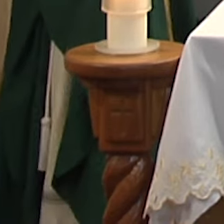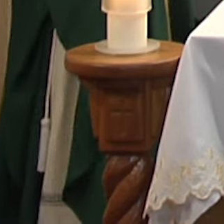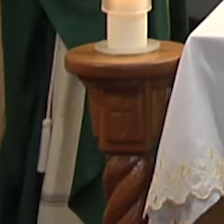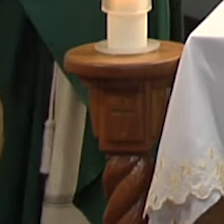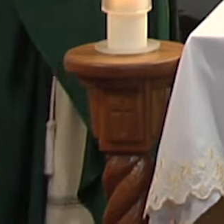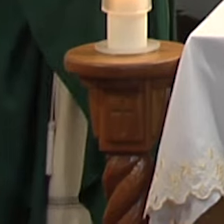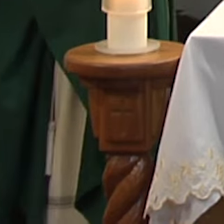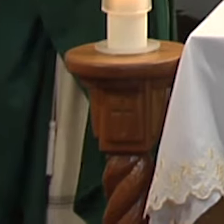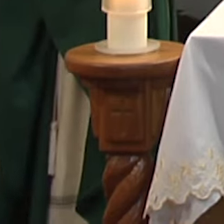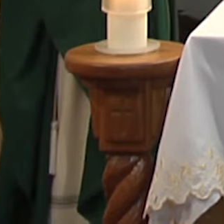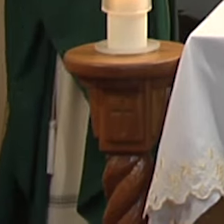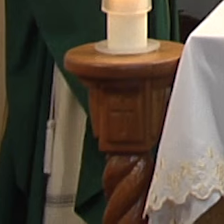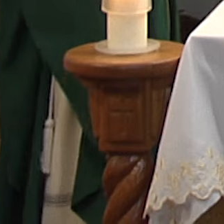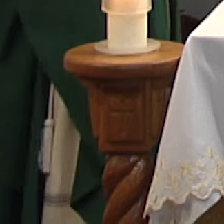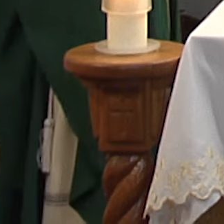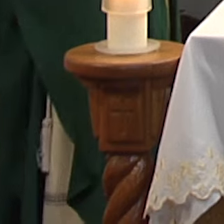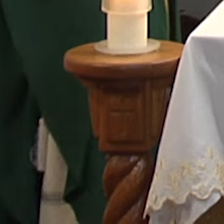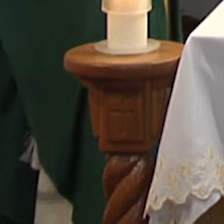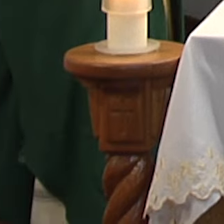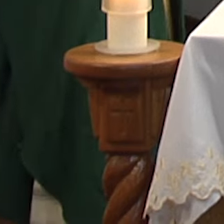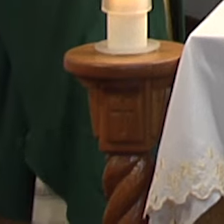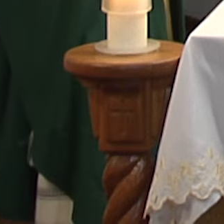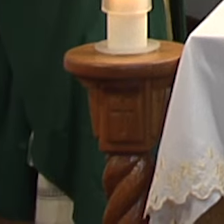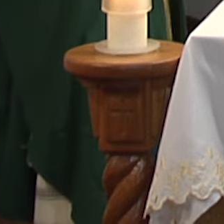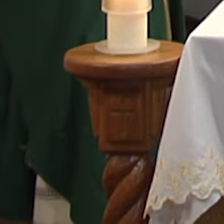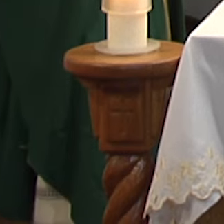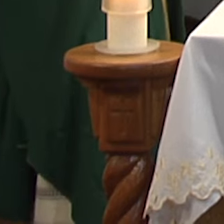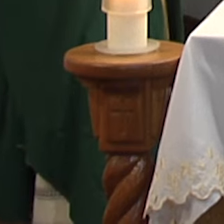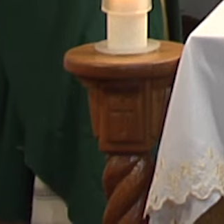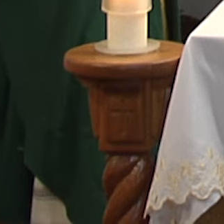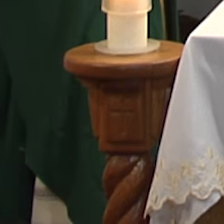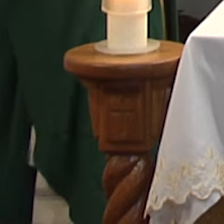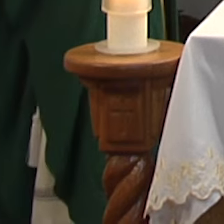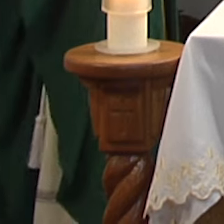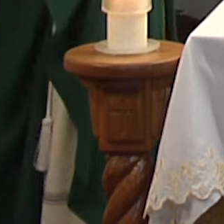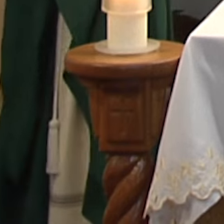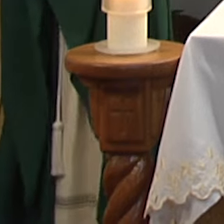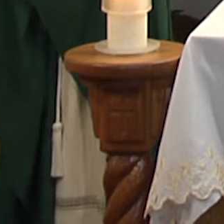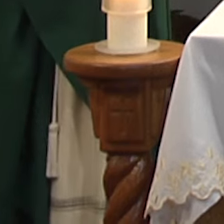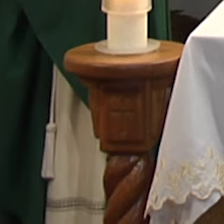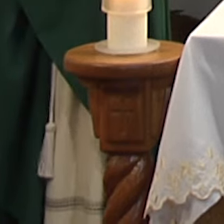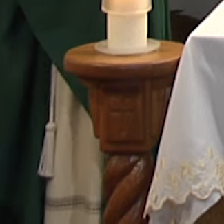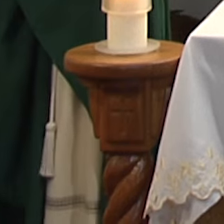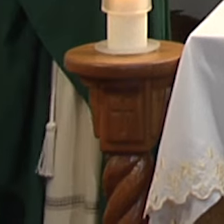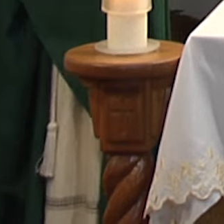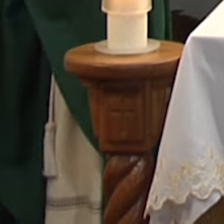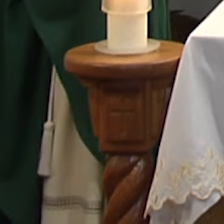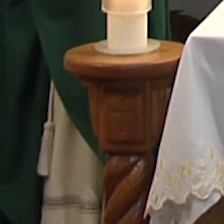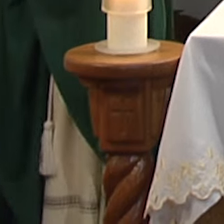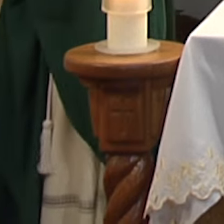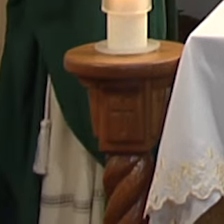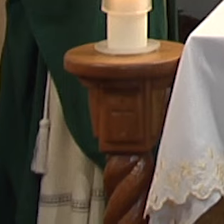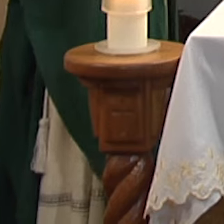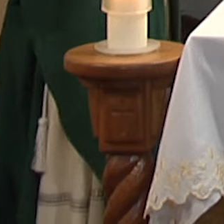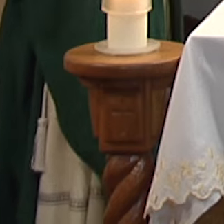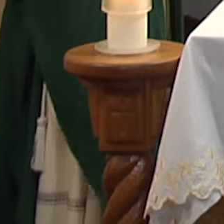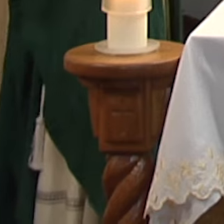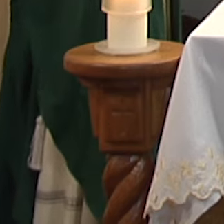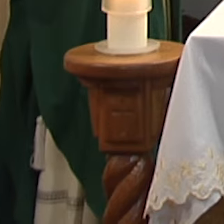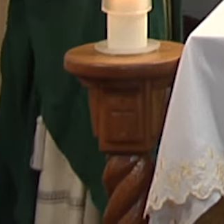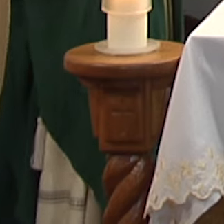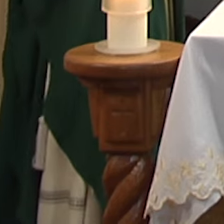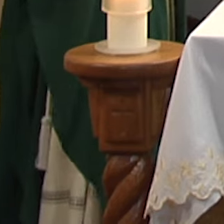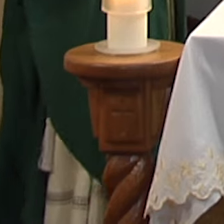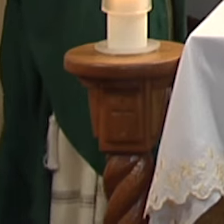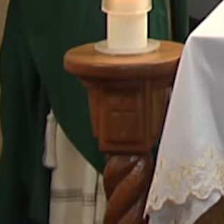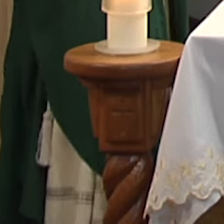Sus heridas la cargó en sus hombros y al débil volvió.